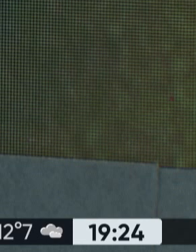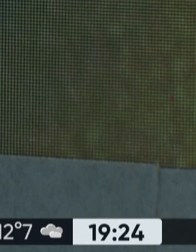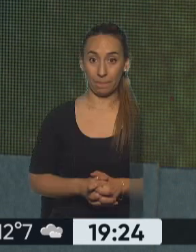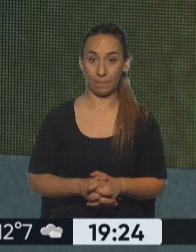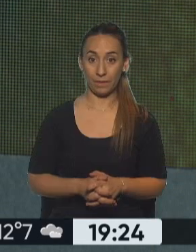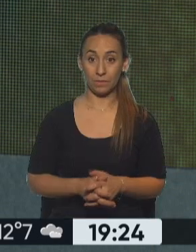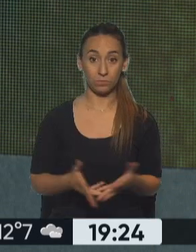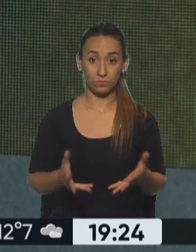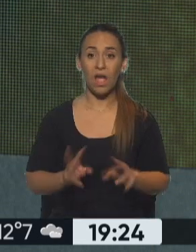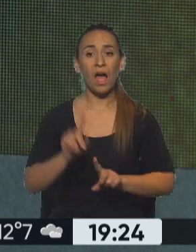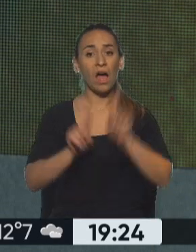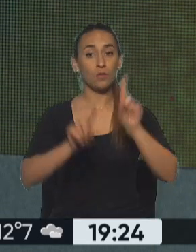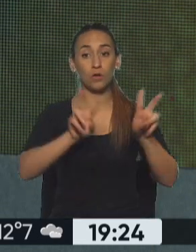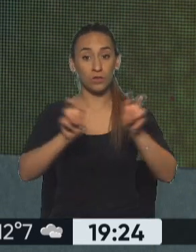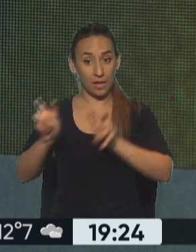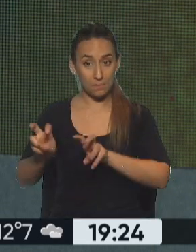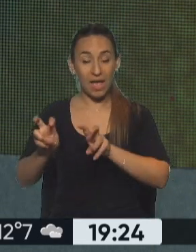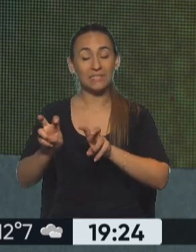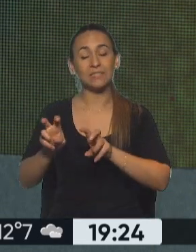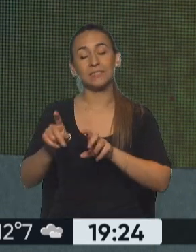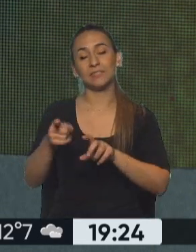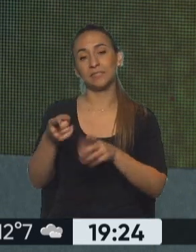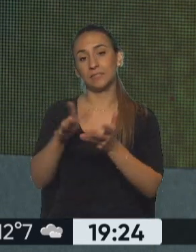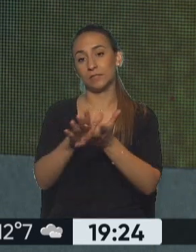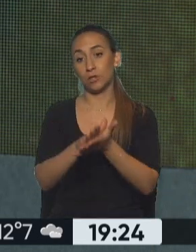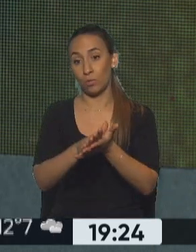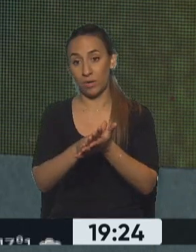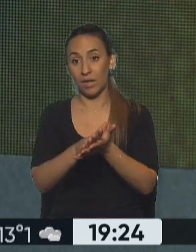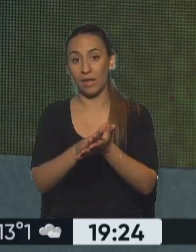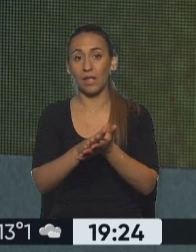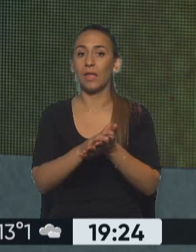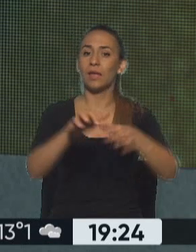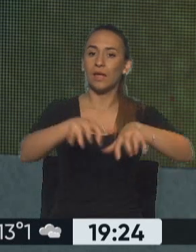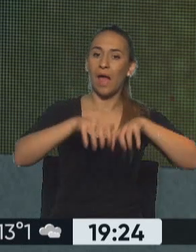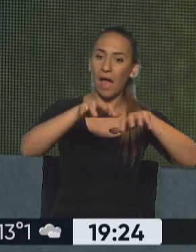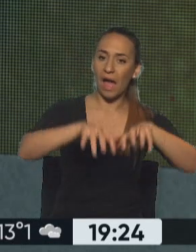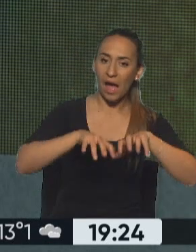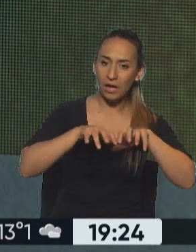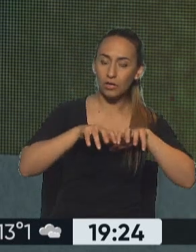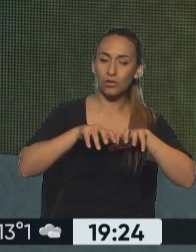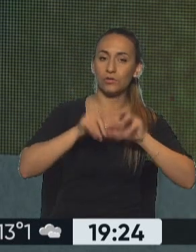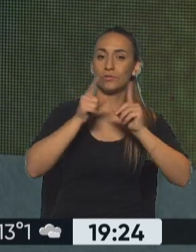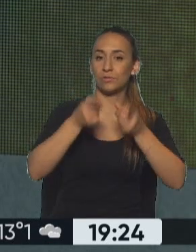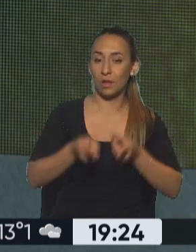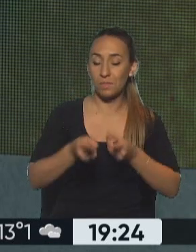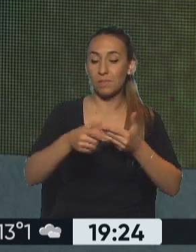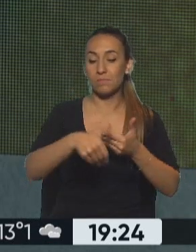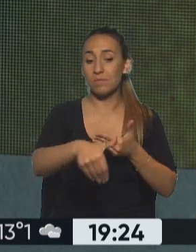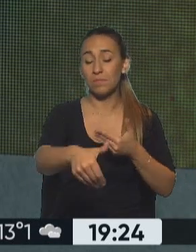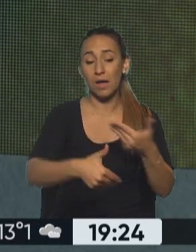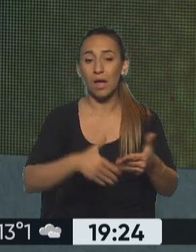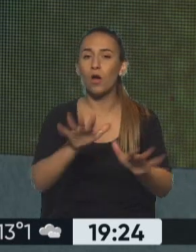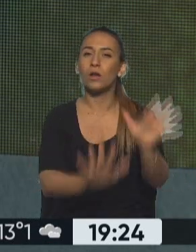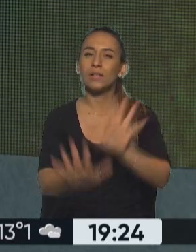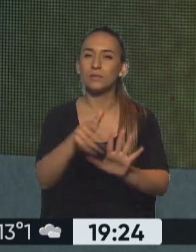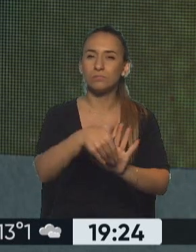temas que están dando vueltas vinculados no solamente con la producción agropecuaria sino con los días a venir con los días